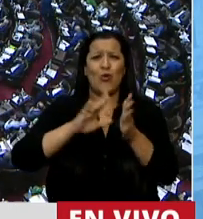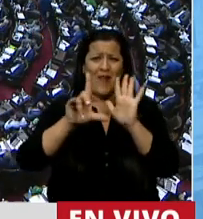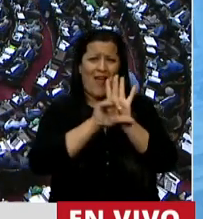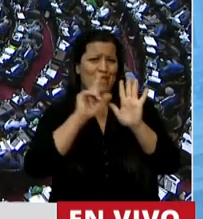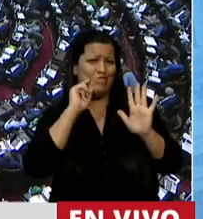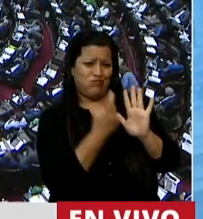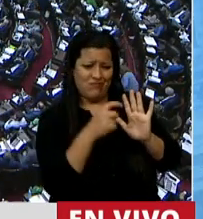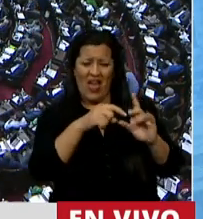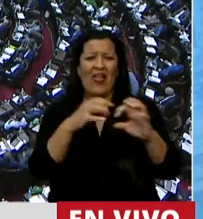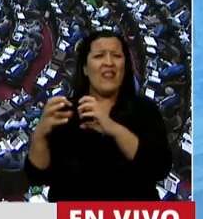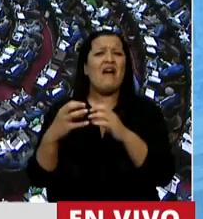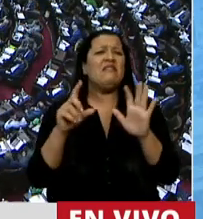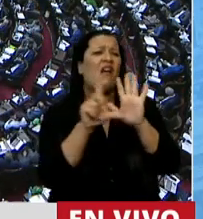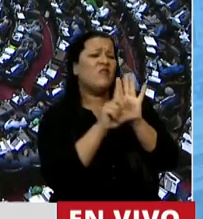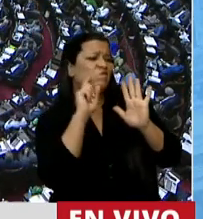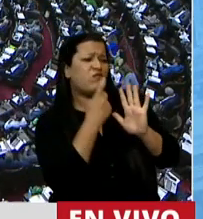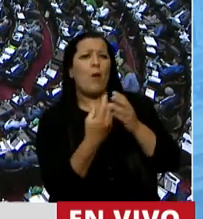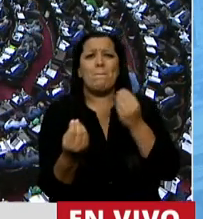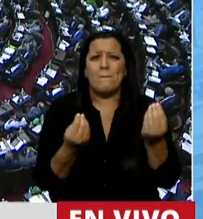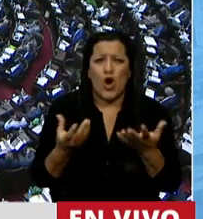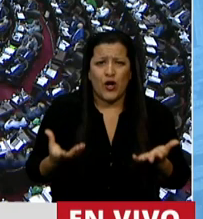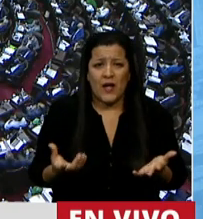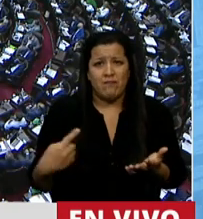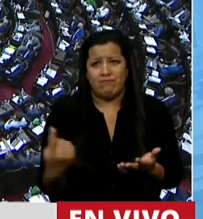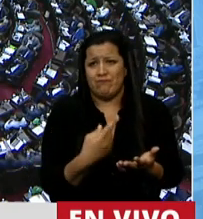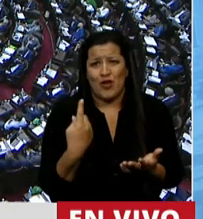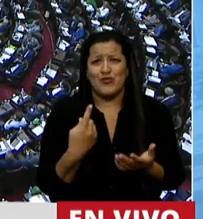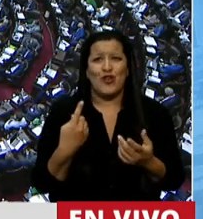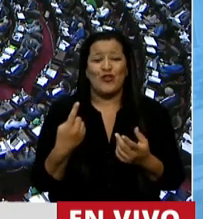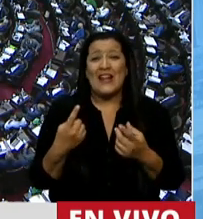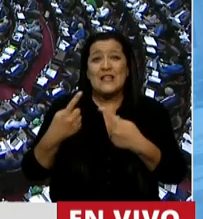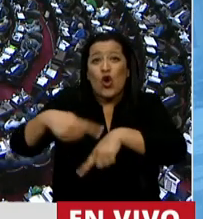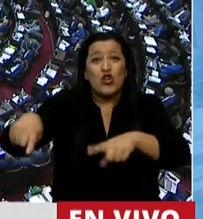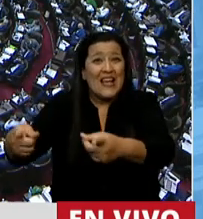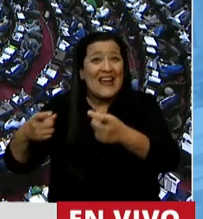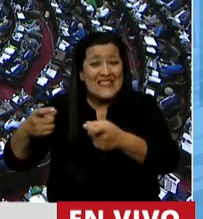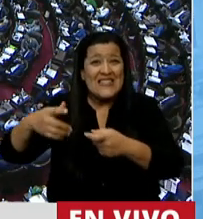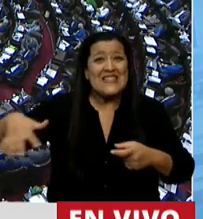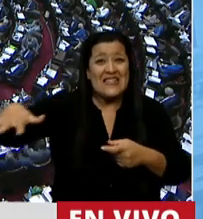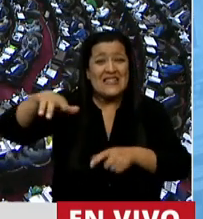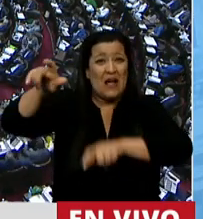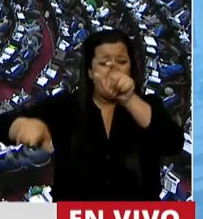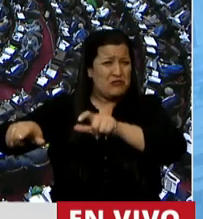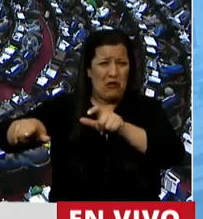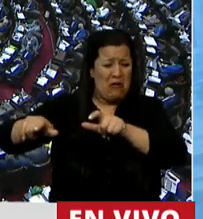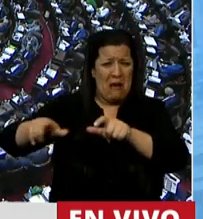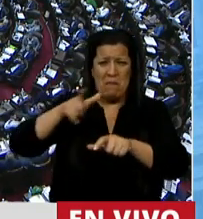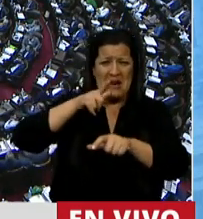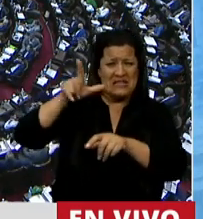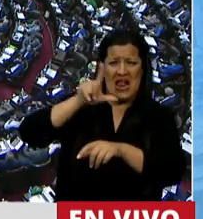este debate. ¿En qué sentido? Estamos muy lejos de las necesidades de la gente. Hoy la clase política da